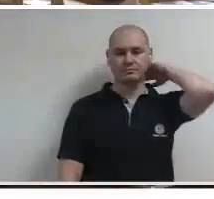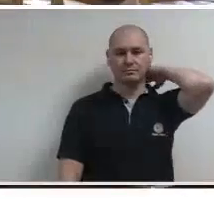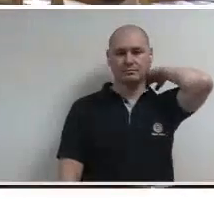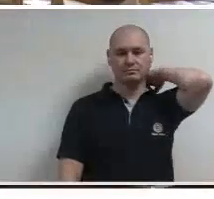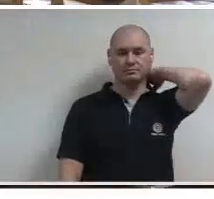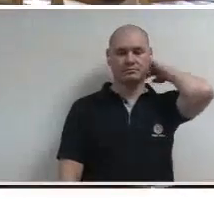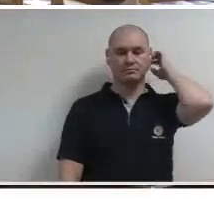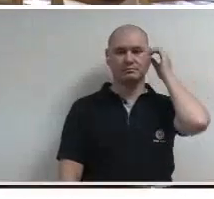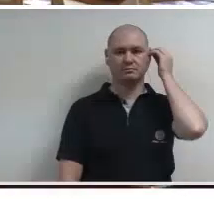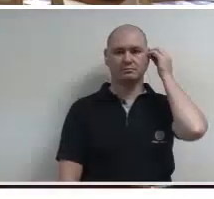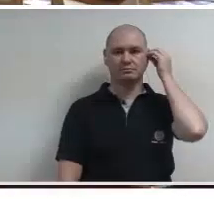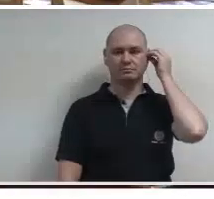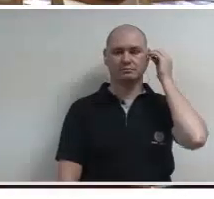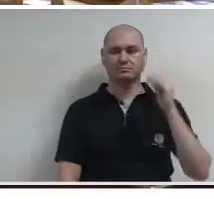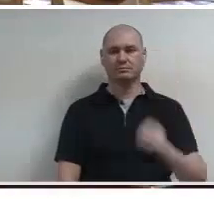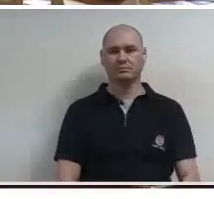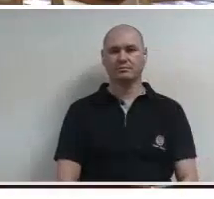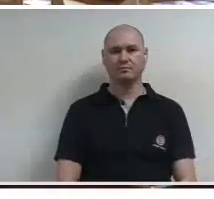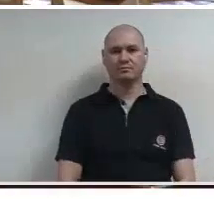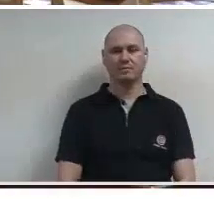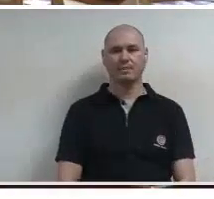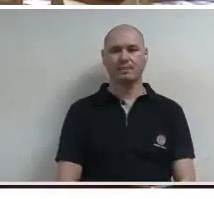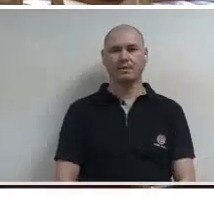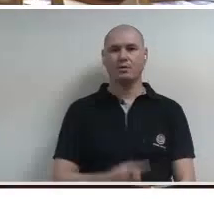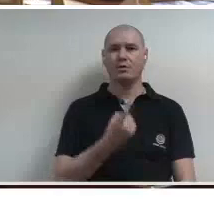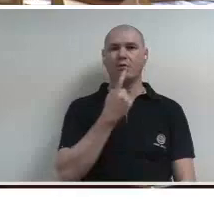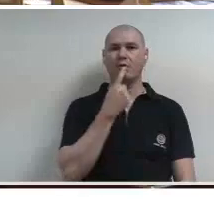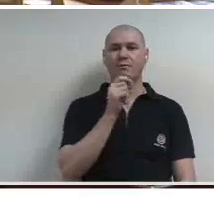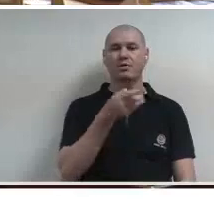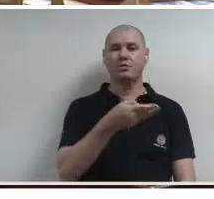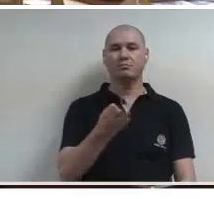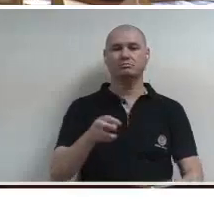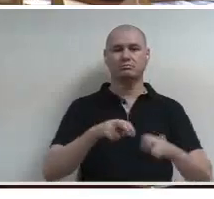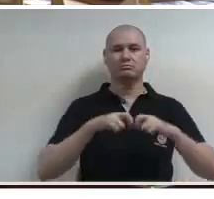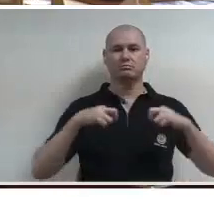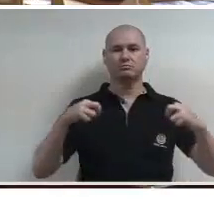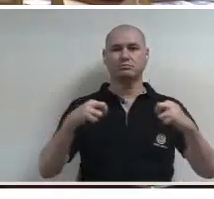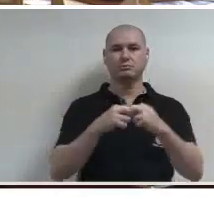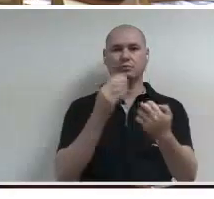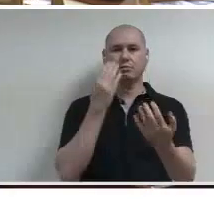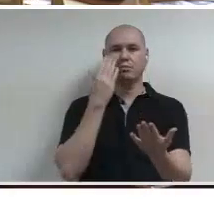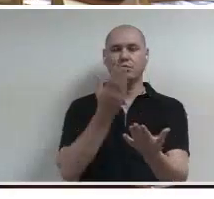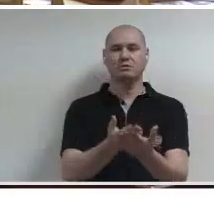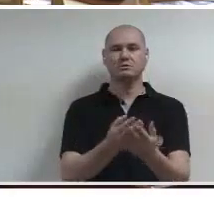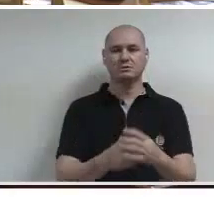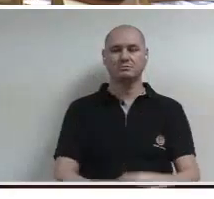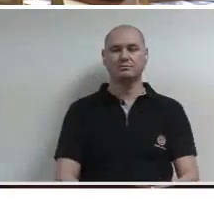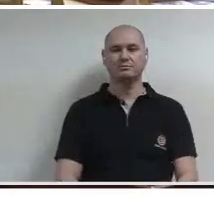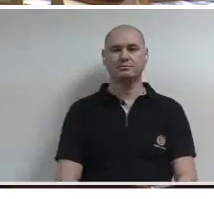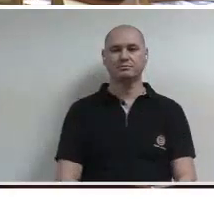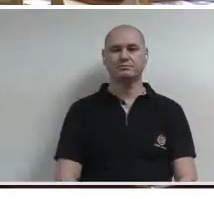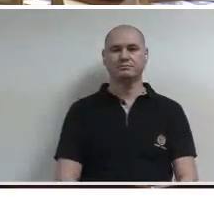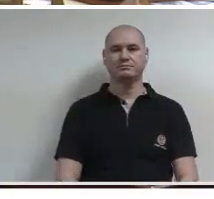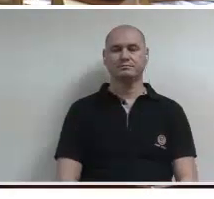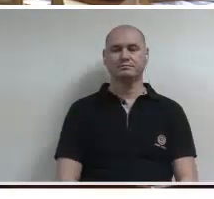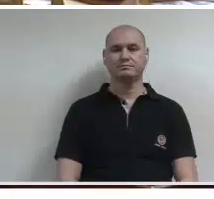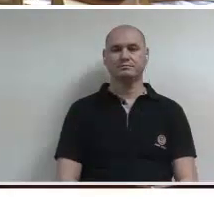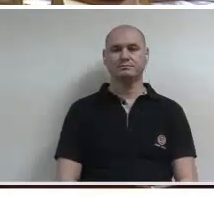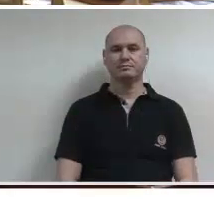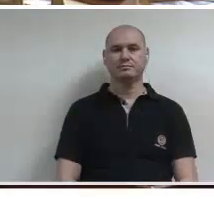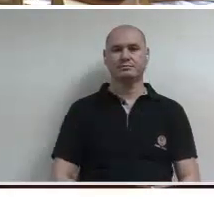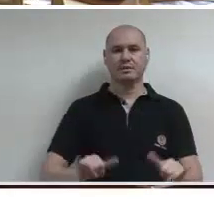486 puntos. Señora, ocupa un nuevo cargo. Gracias, señora ministra. Queda a consideración del Pleno la propuesta. Apuntamen de